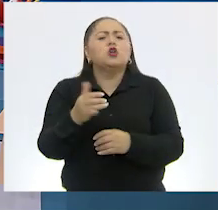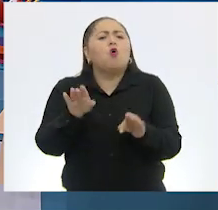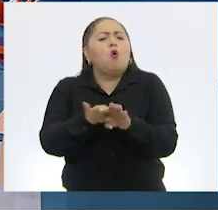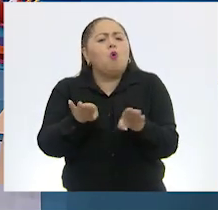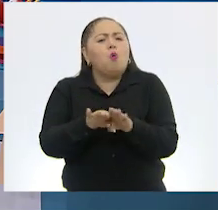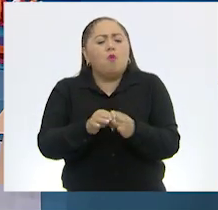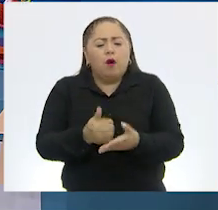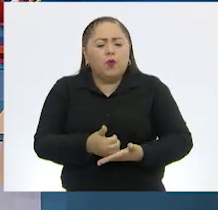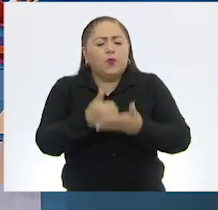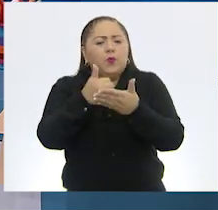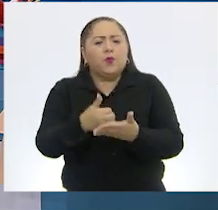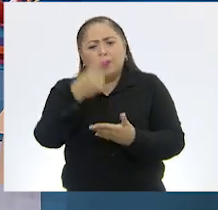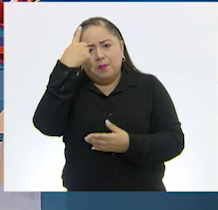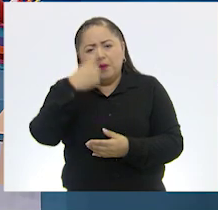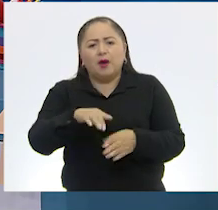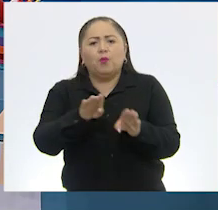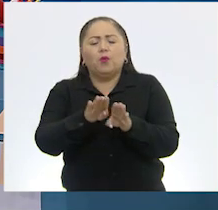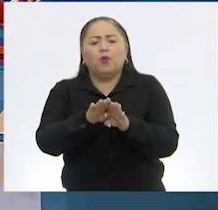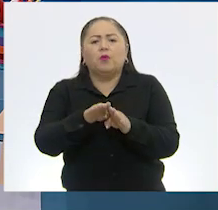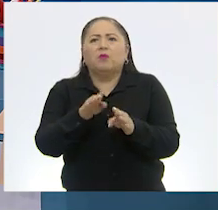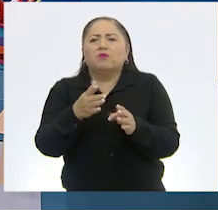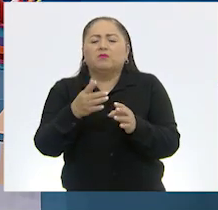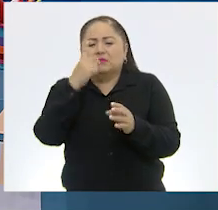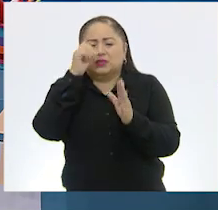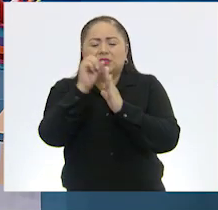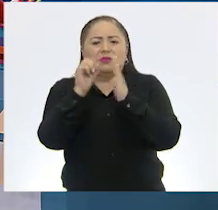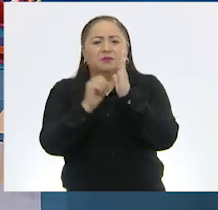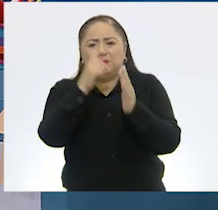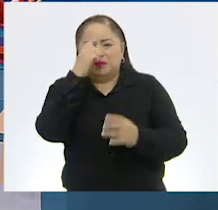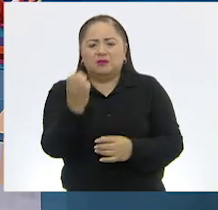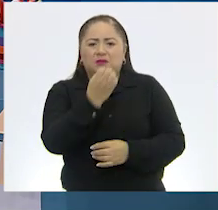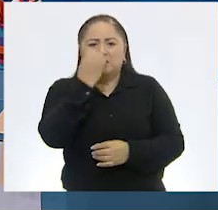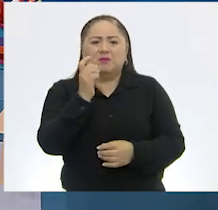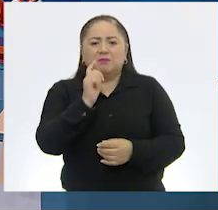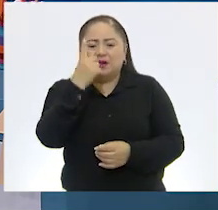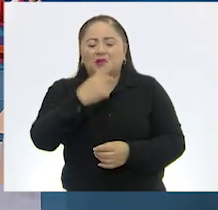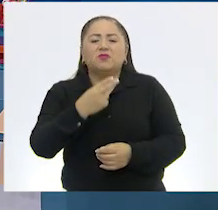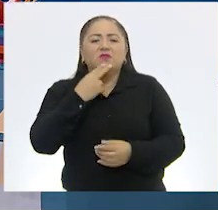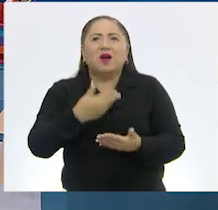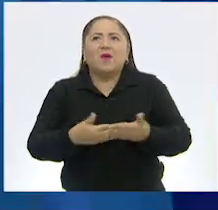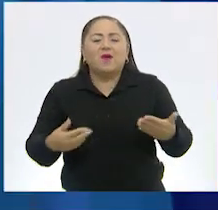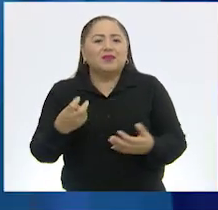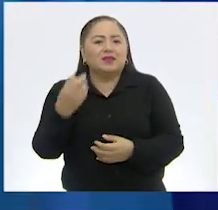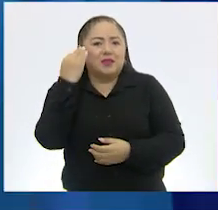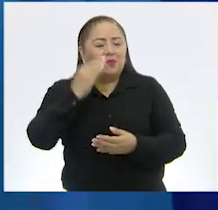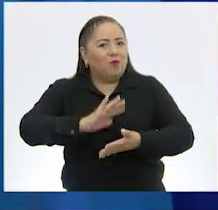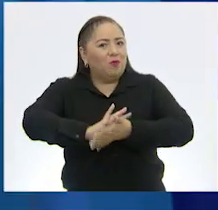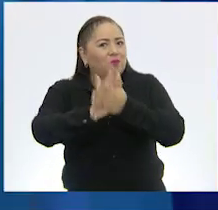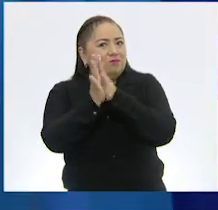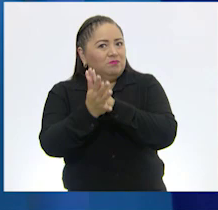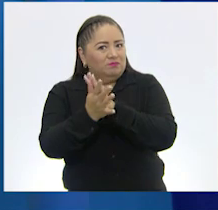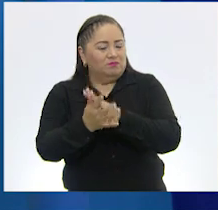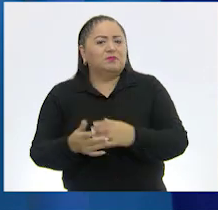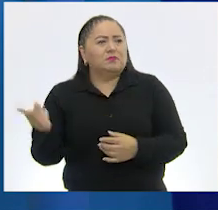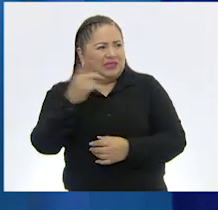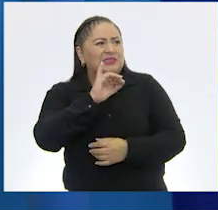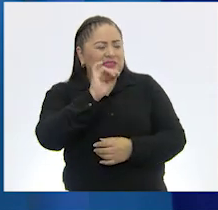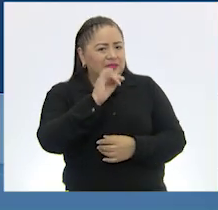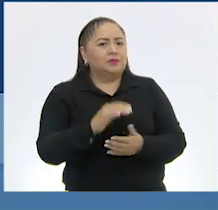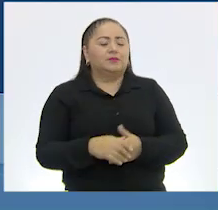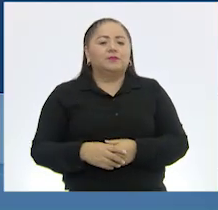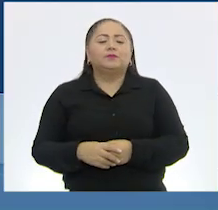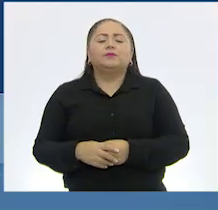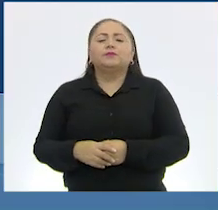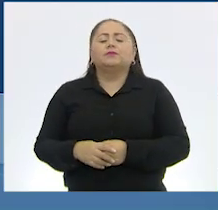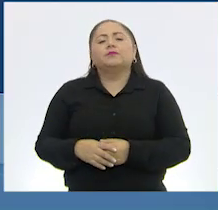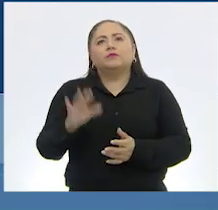manera ayudó esto a forjar parte del sistema educativo que funciona en la actualidad. Sí, maestra.